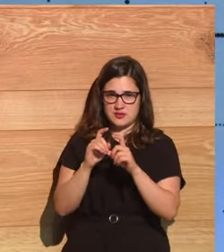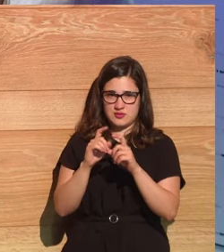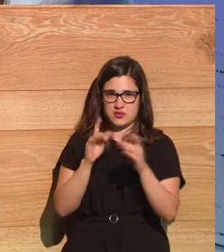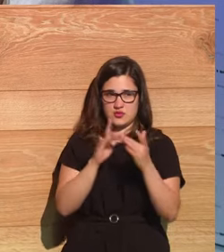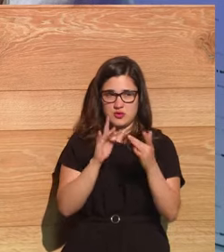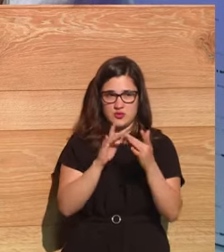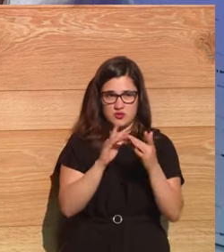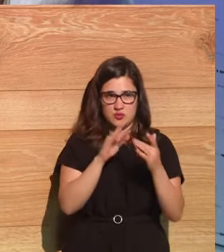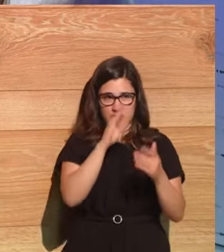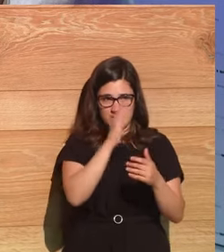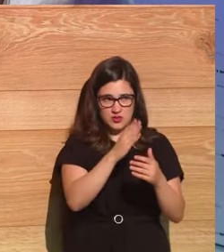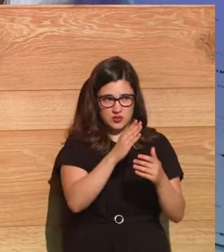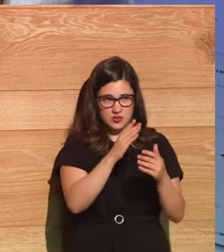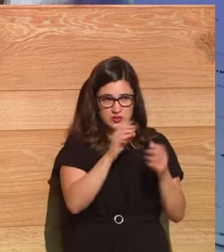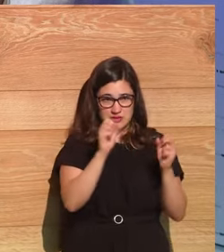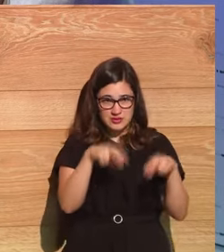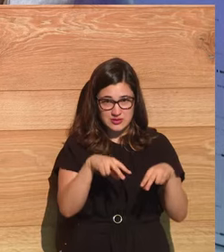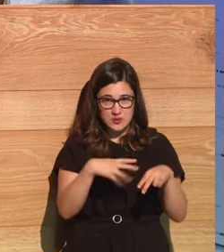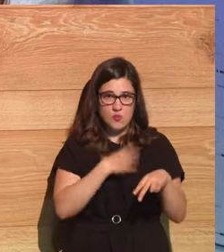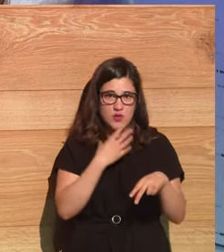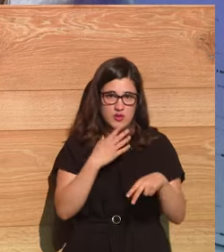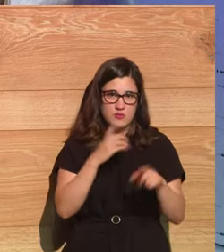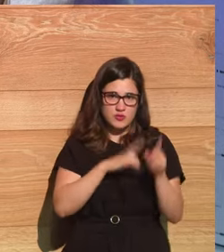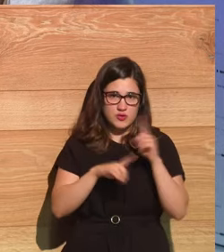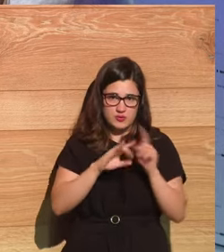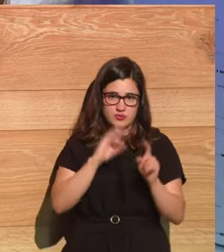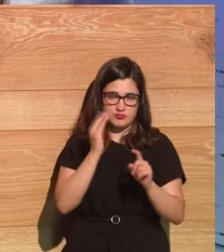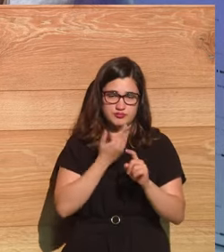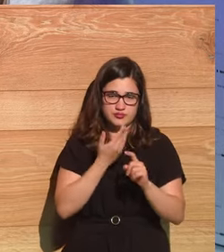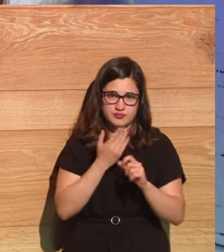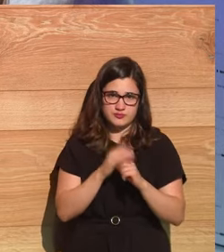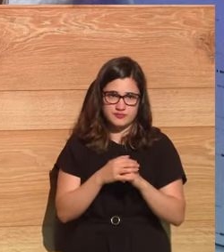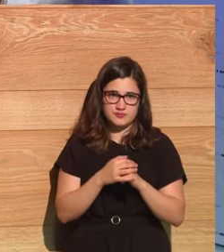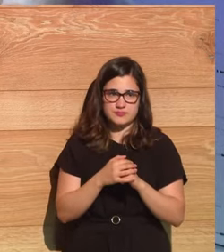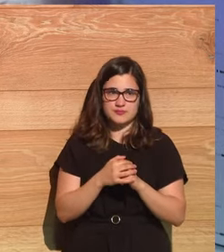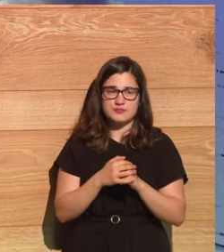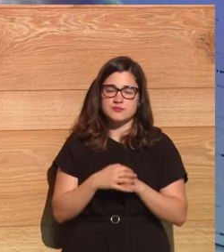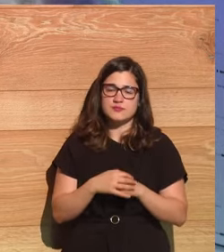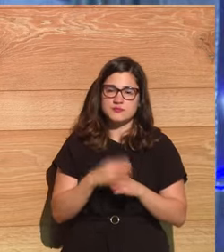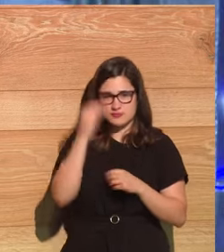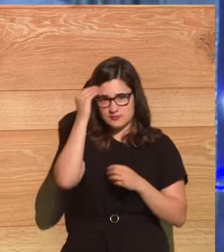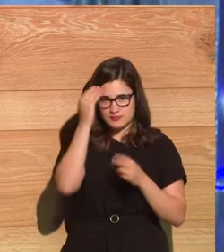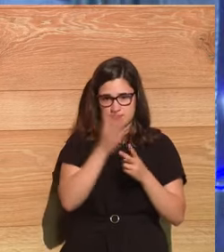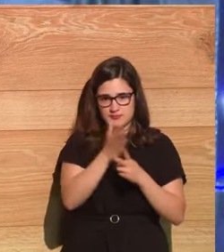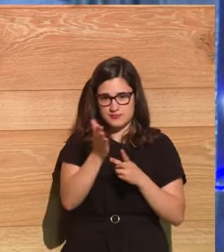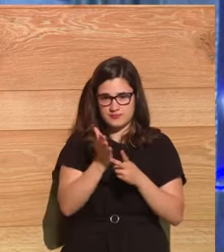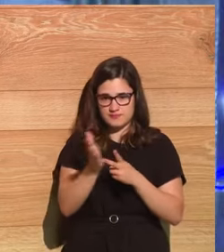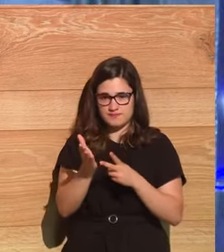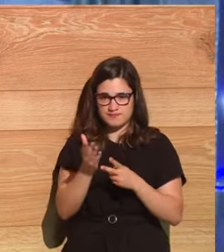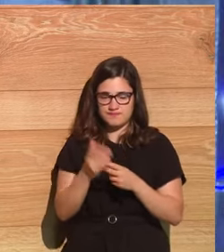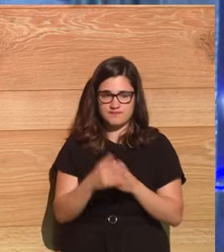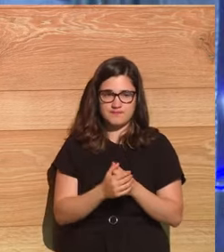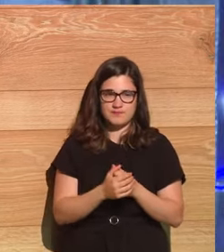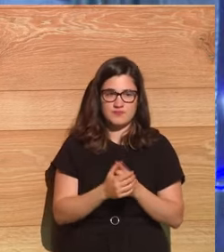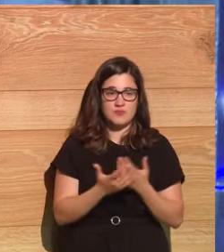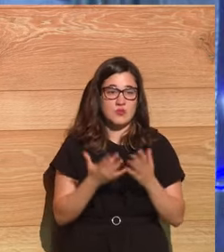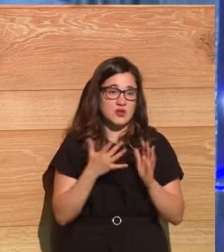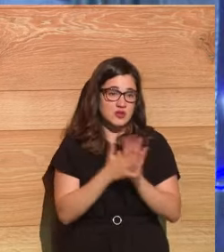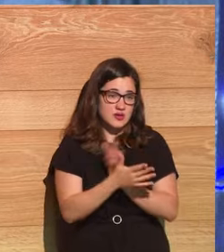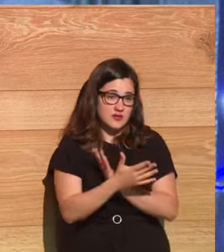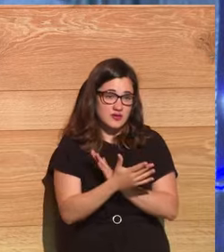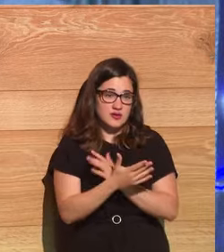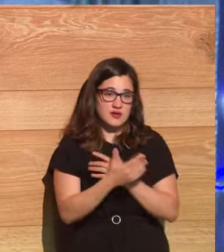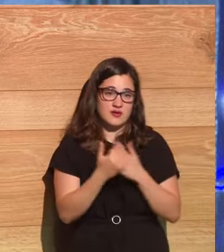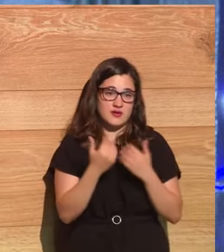producir trastornos de desarrollo. Claramente, yo creo que ha sido un poco las dos caras de la moneda. Es decir, que hay una mesura de